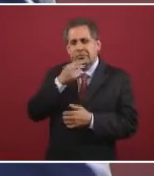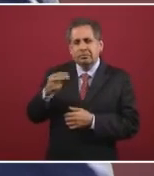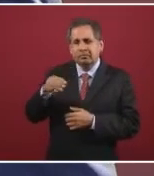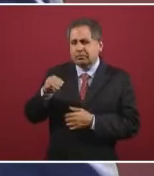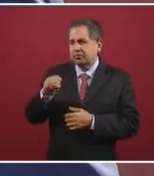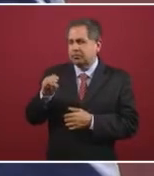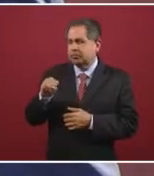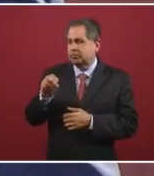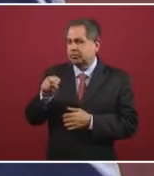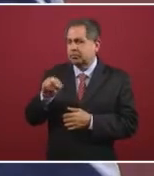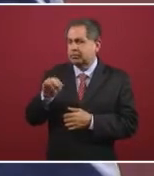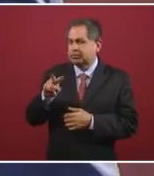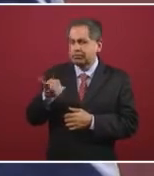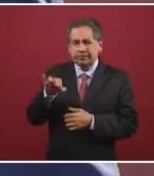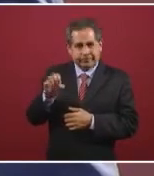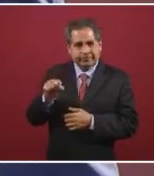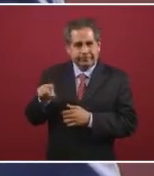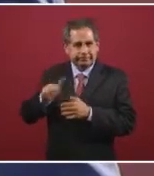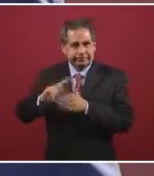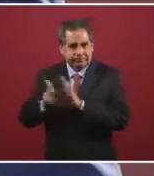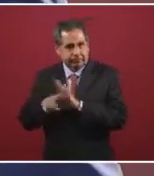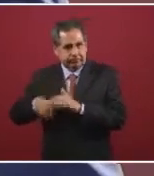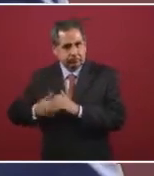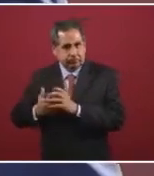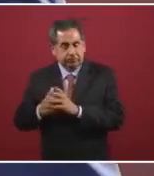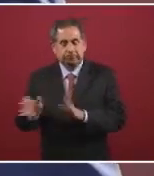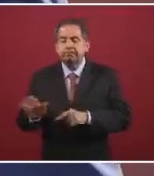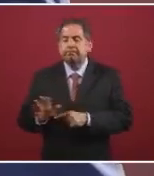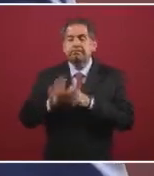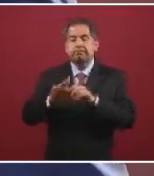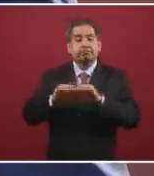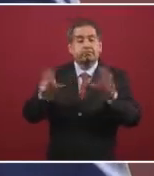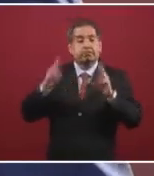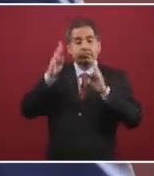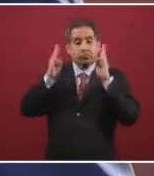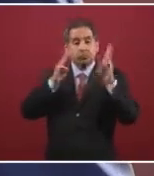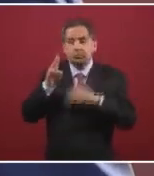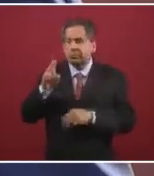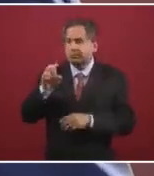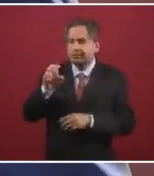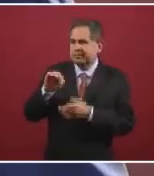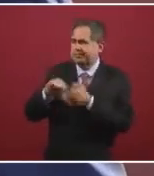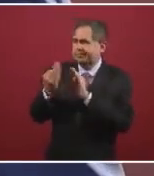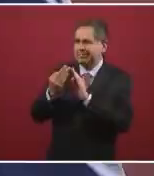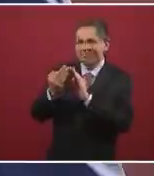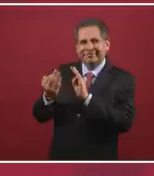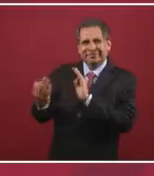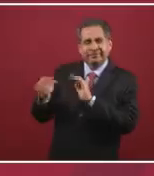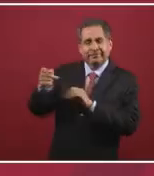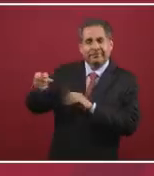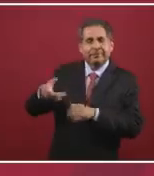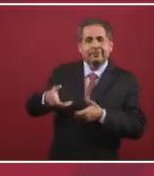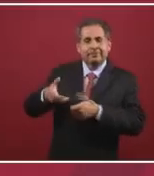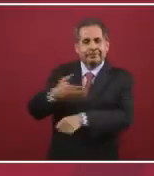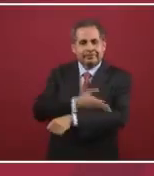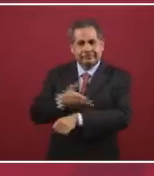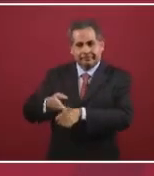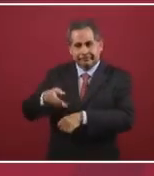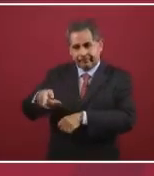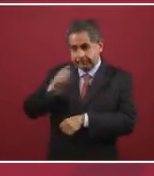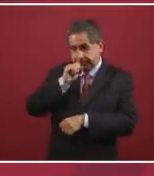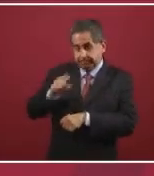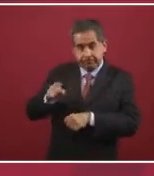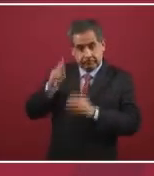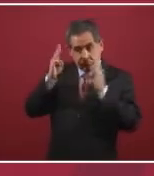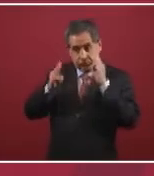y estaba ahí expuesta en el Museo del Estanquillo, aquí cerquita. Recomiendo que vayan